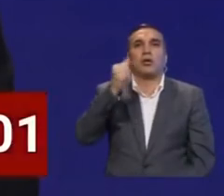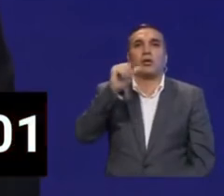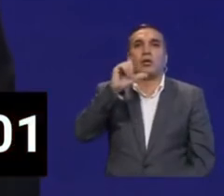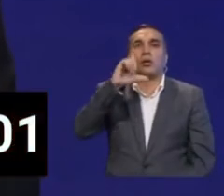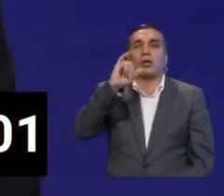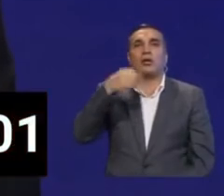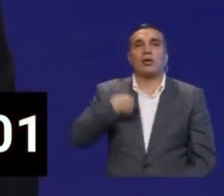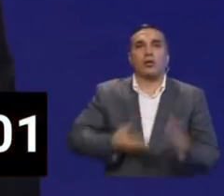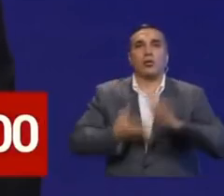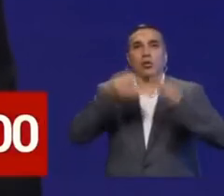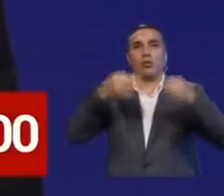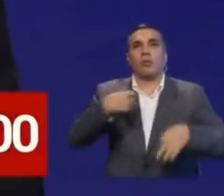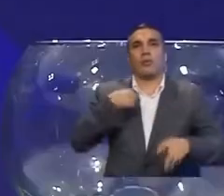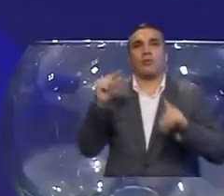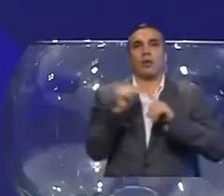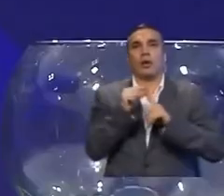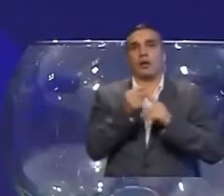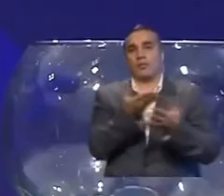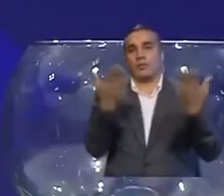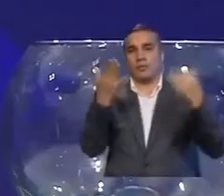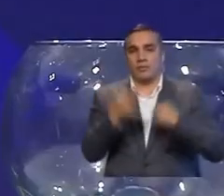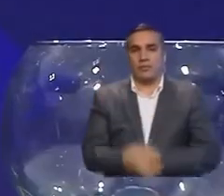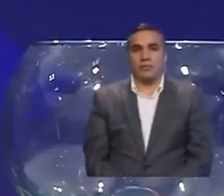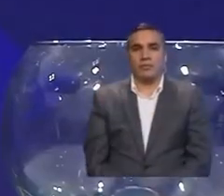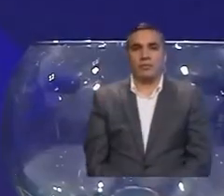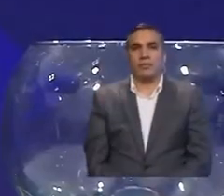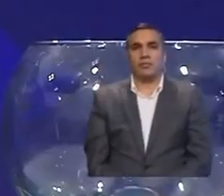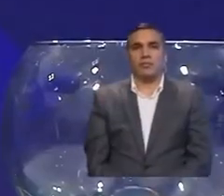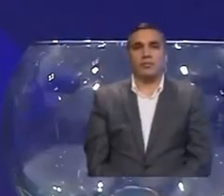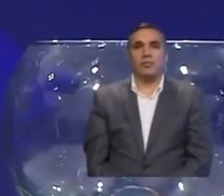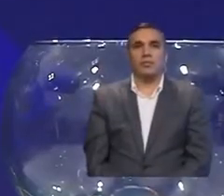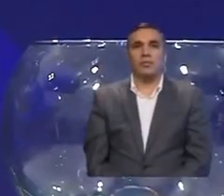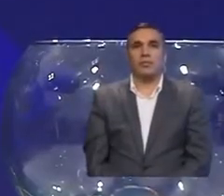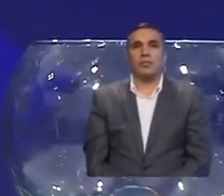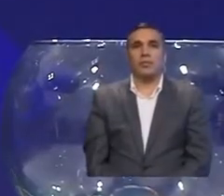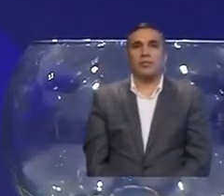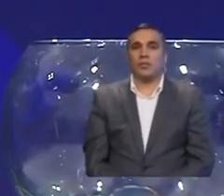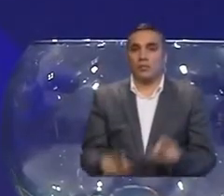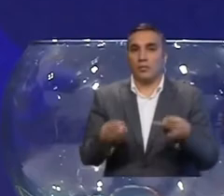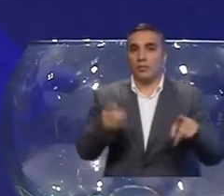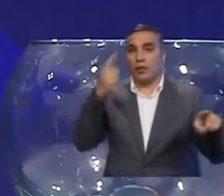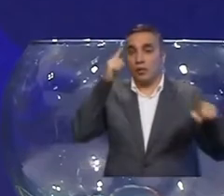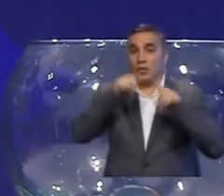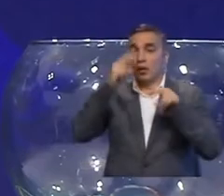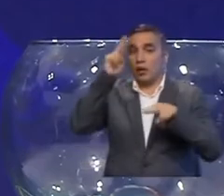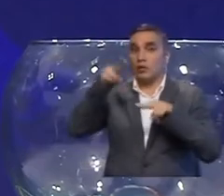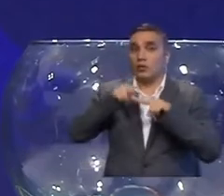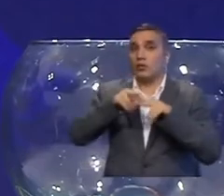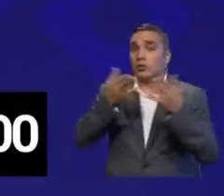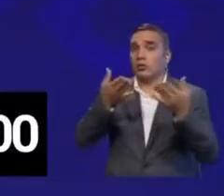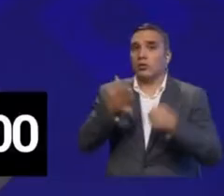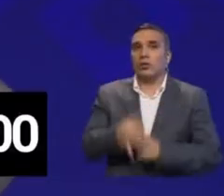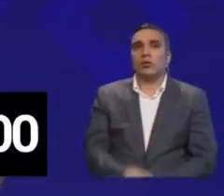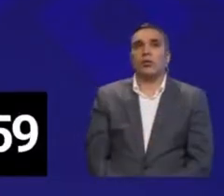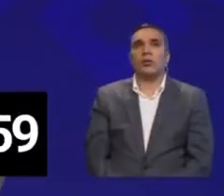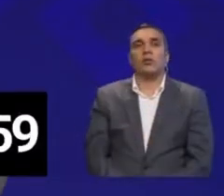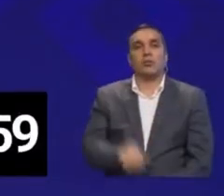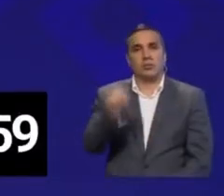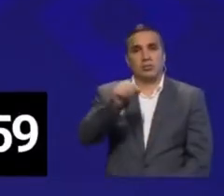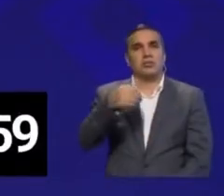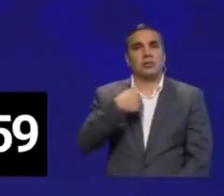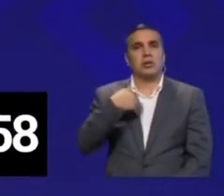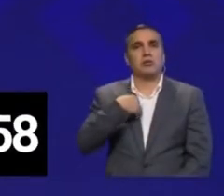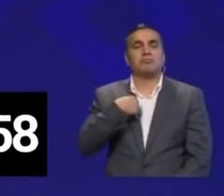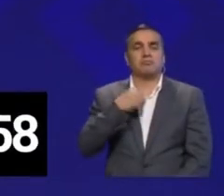y voy a cumplir mi palabra. Candidato Andrade, ¿va usted también por un acuerdo nacional? Bueno, sí, tenemos